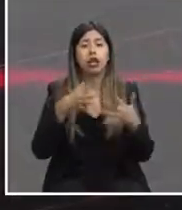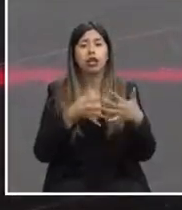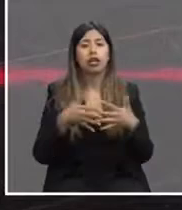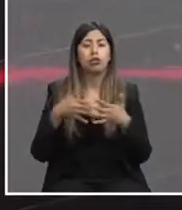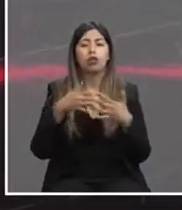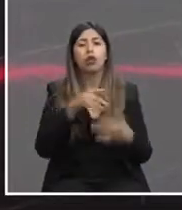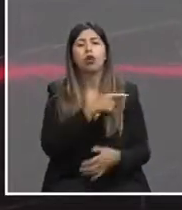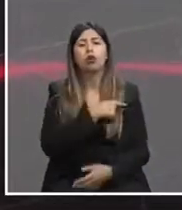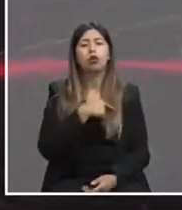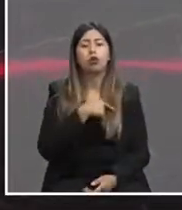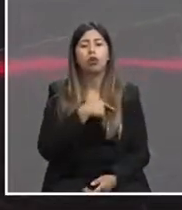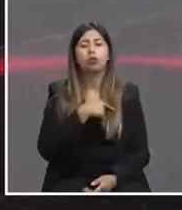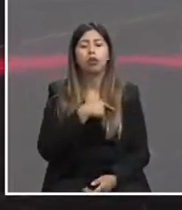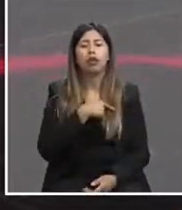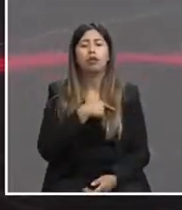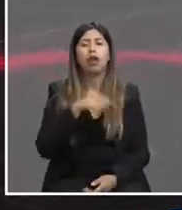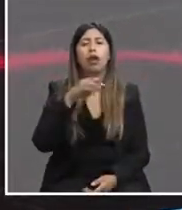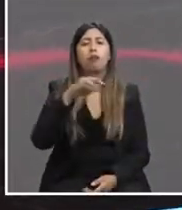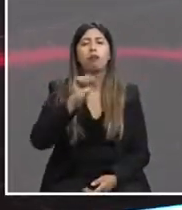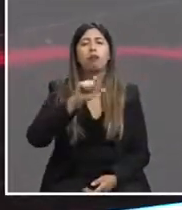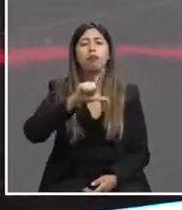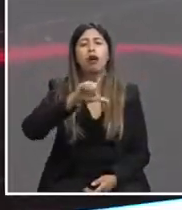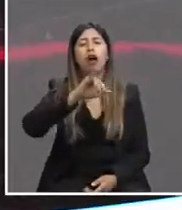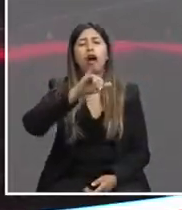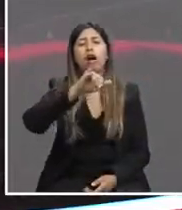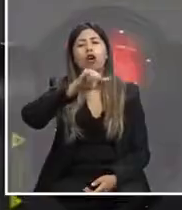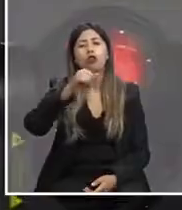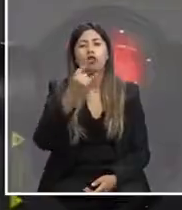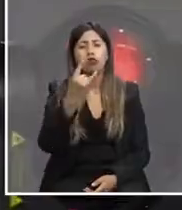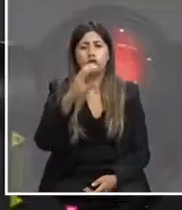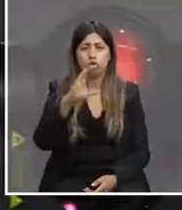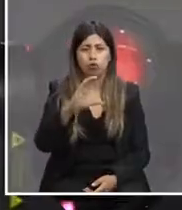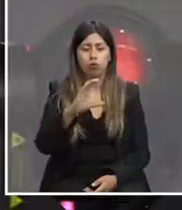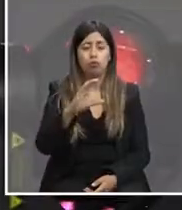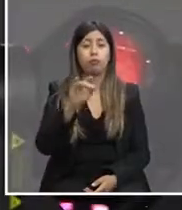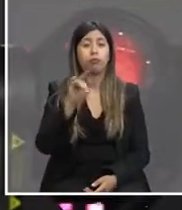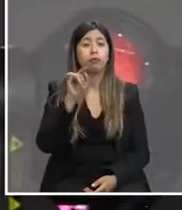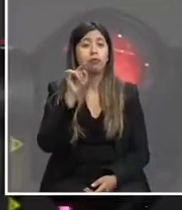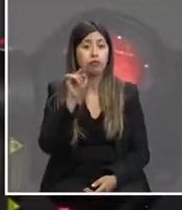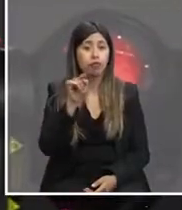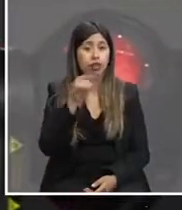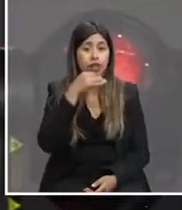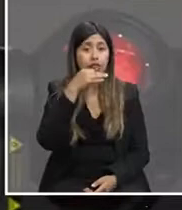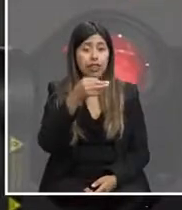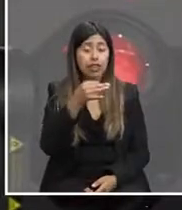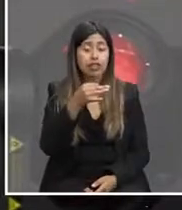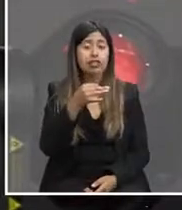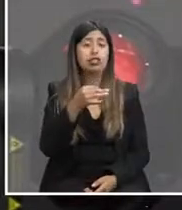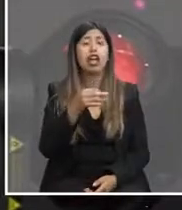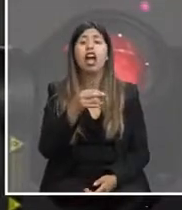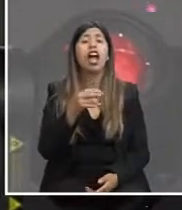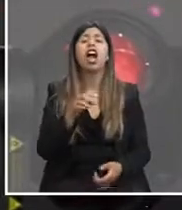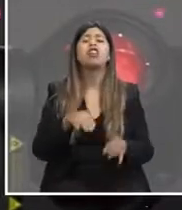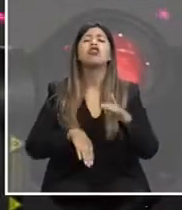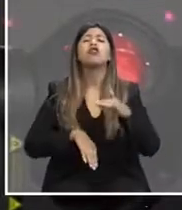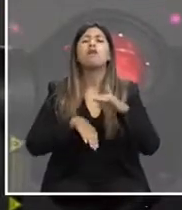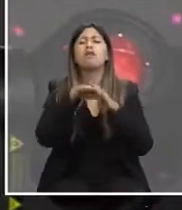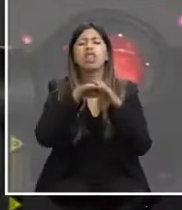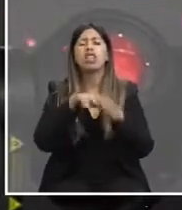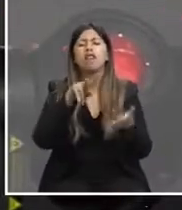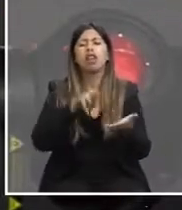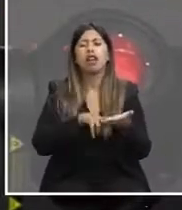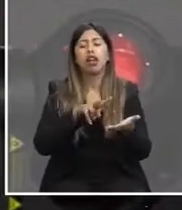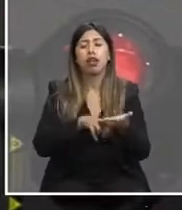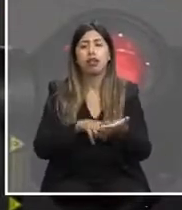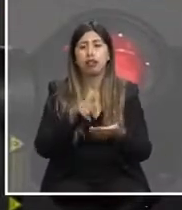se llama Farhad Manjoo. Y ese libro se llama True Enough, suficientemente cierto. Y básicamente la tesis de él